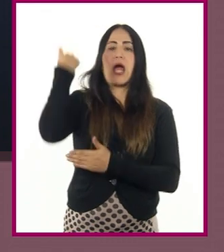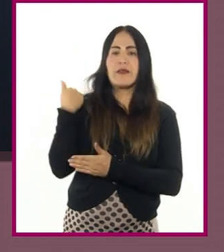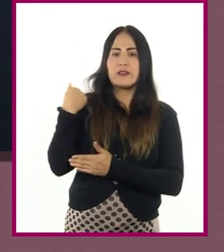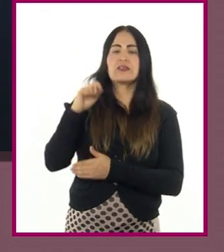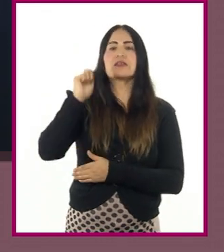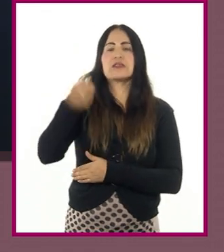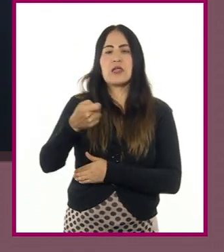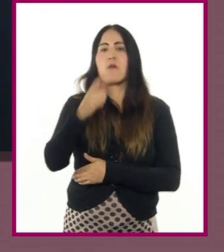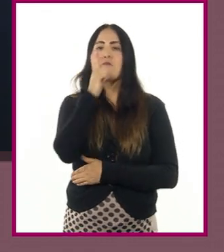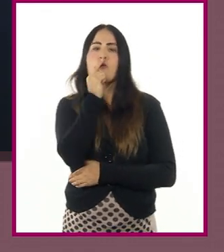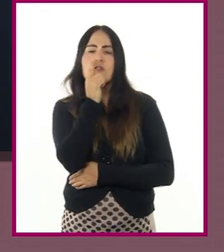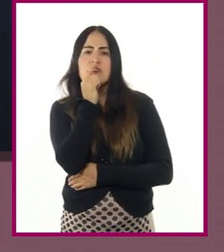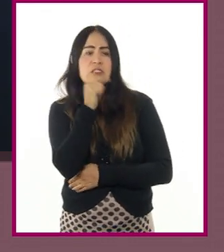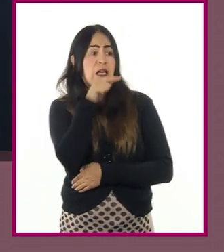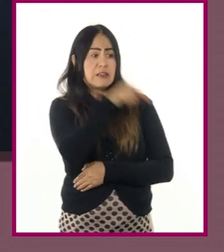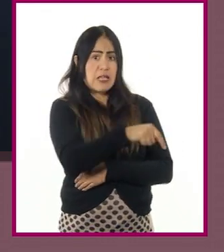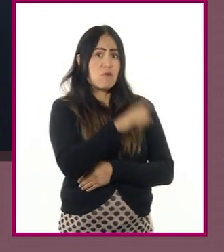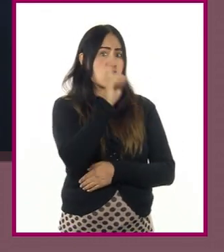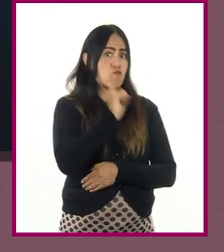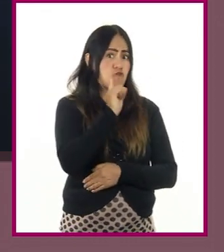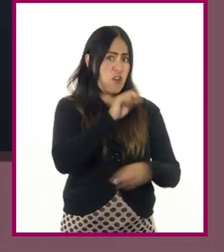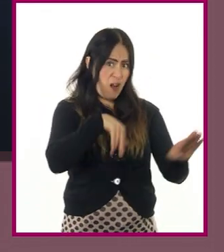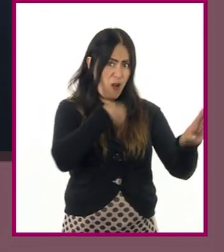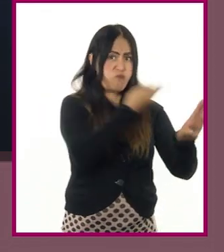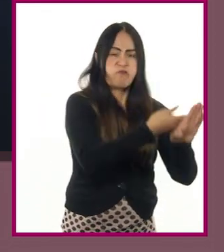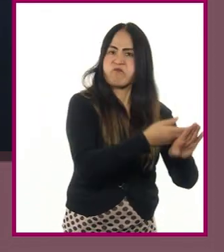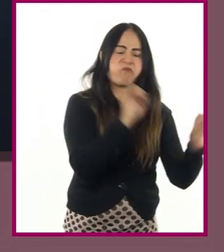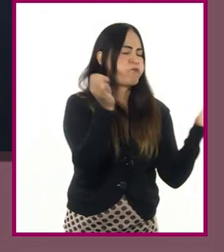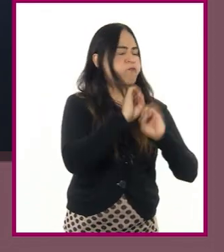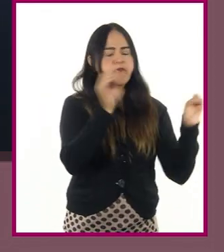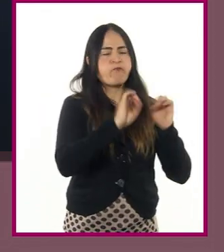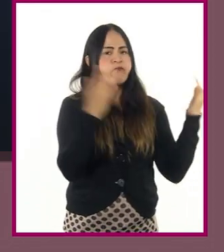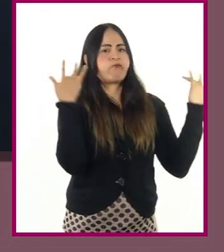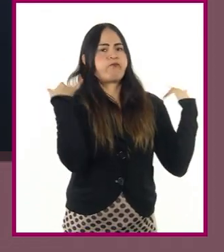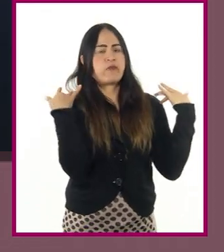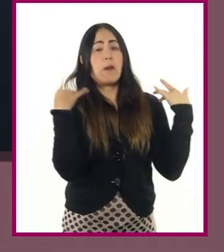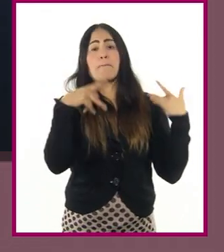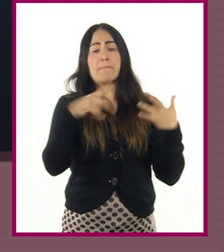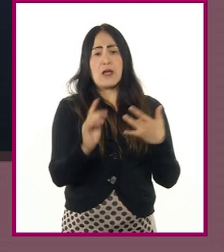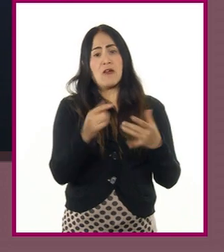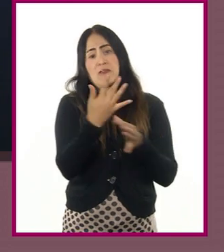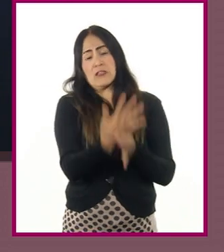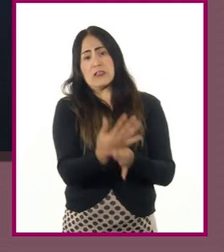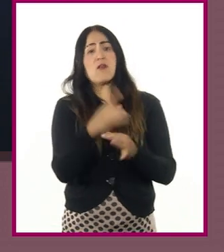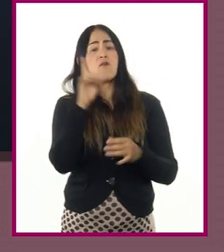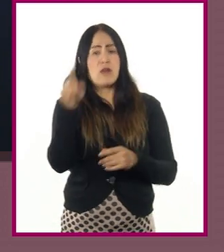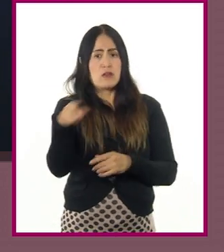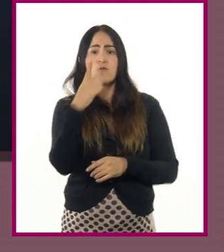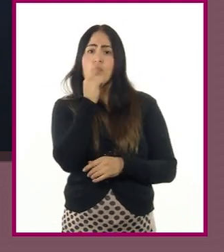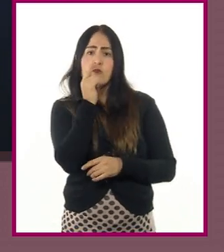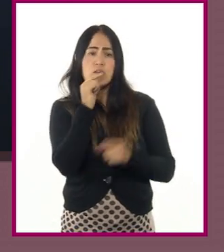las mujeres aunque fueran estudiantes. Ahí lo que reporta la policía política es que las zarandearon.